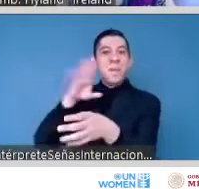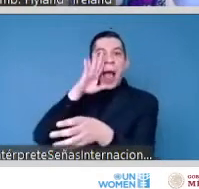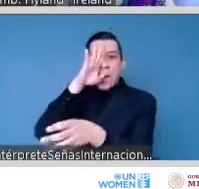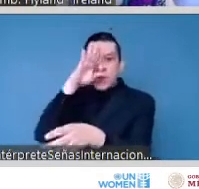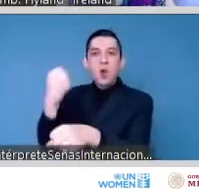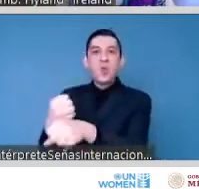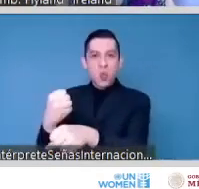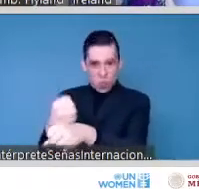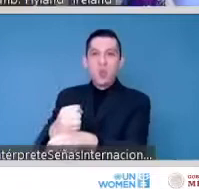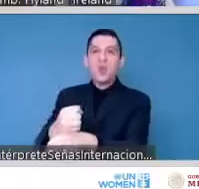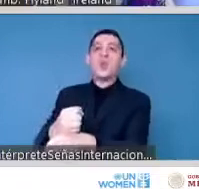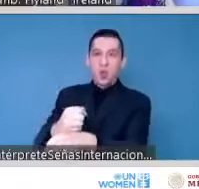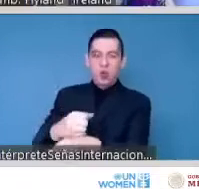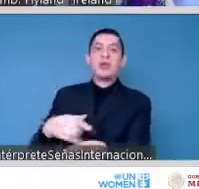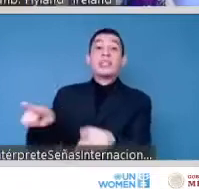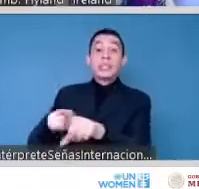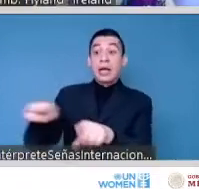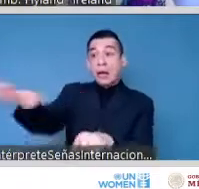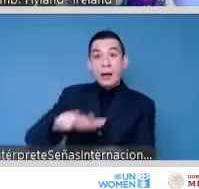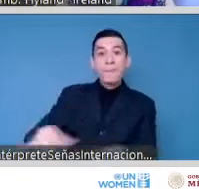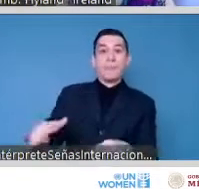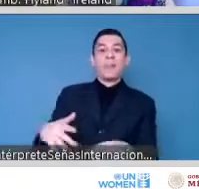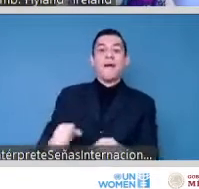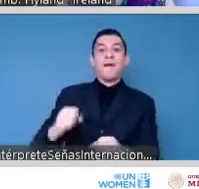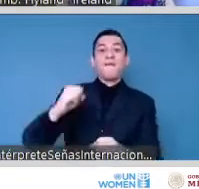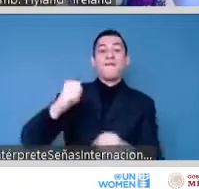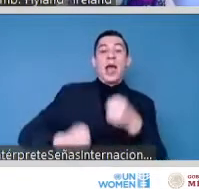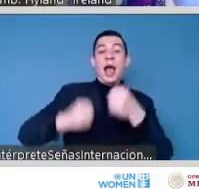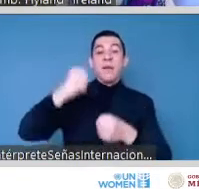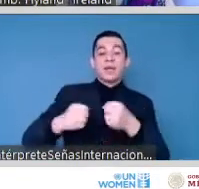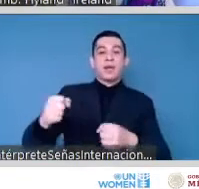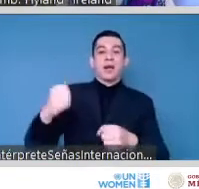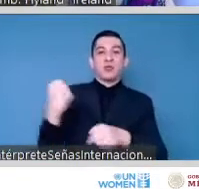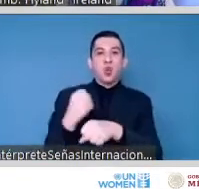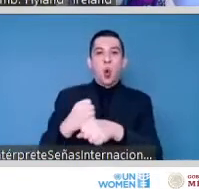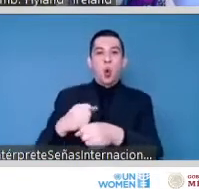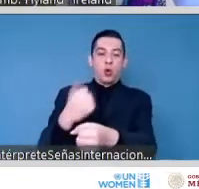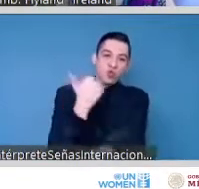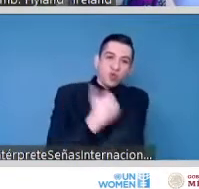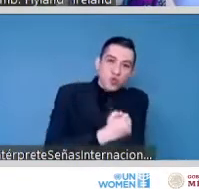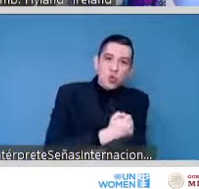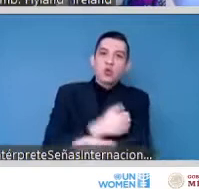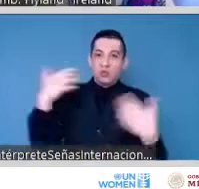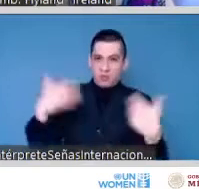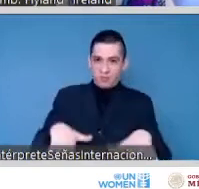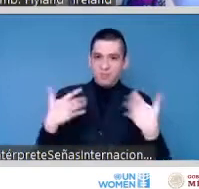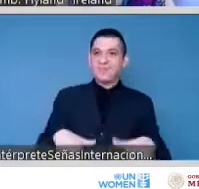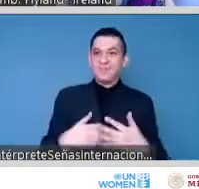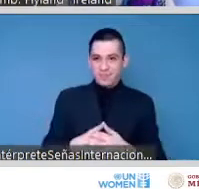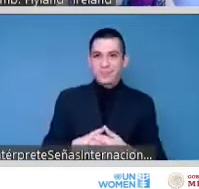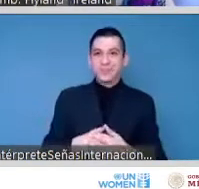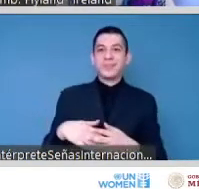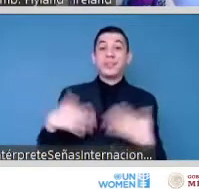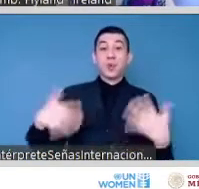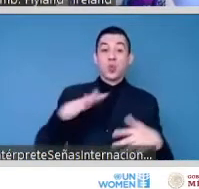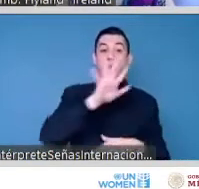producción. Es el caso, por ejemplo, del municipio de Caldono, que tiene más de 500 jóvenes en este momento en el